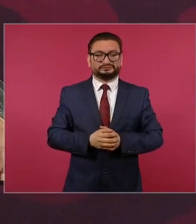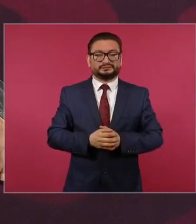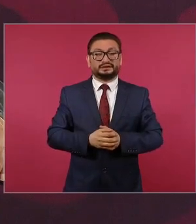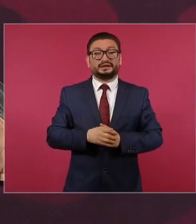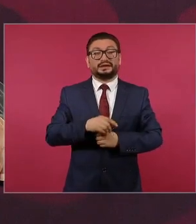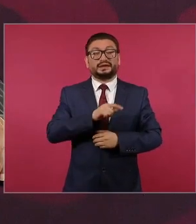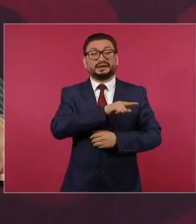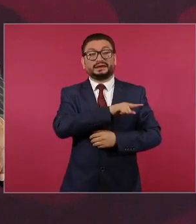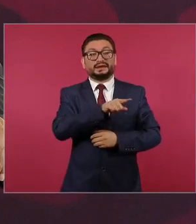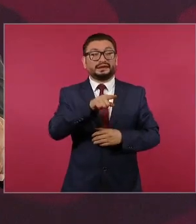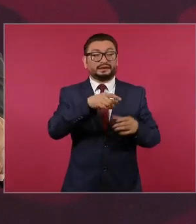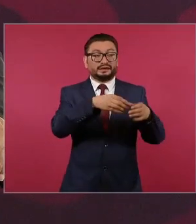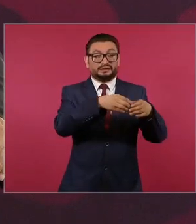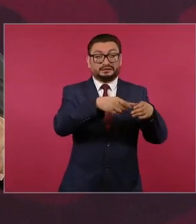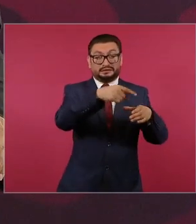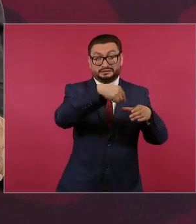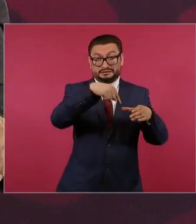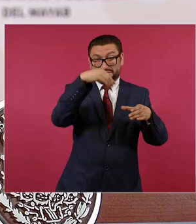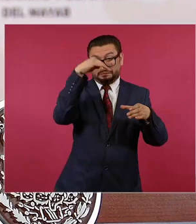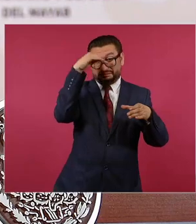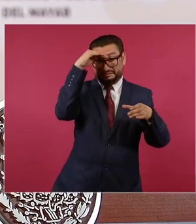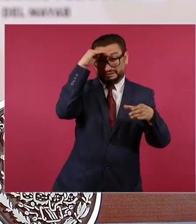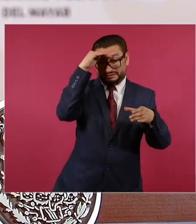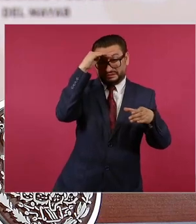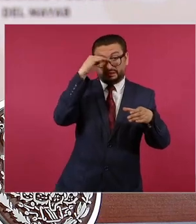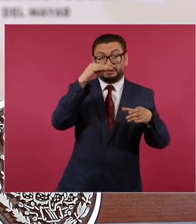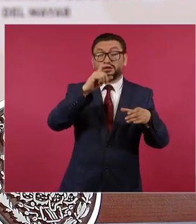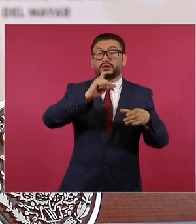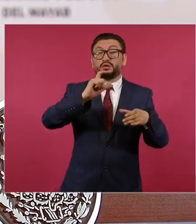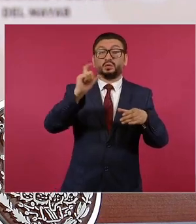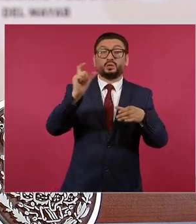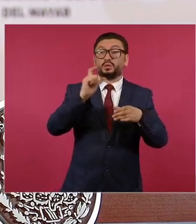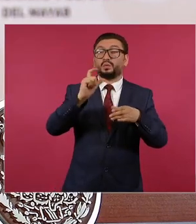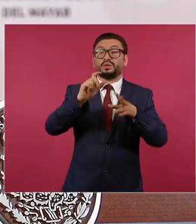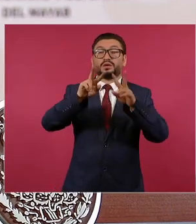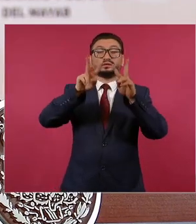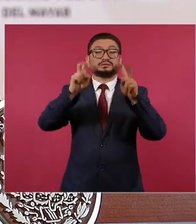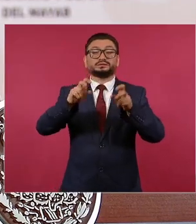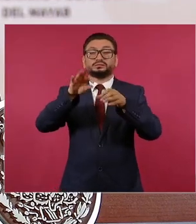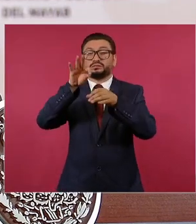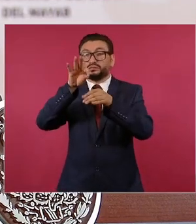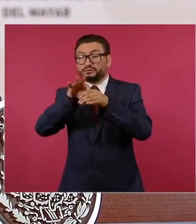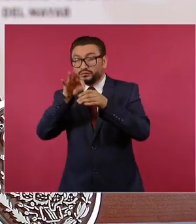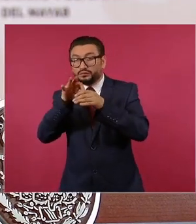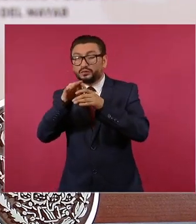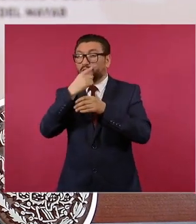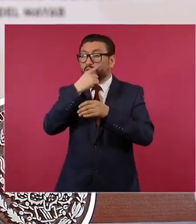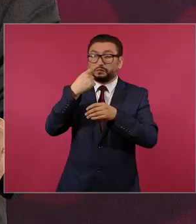Pensaban que la democracia era asunto de la clase política,